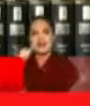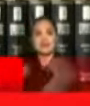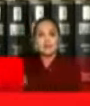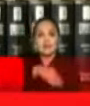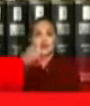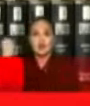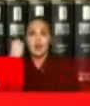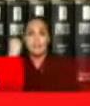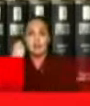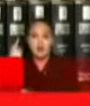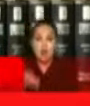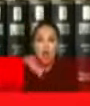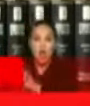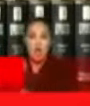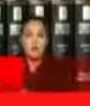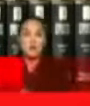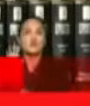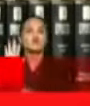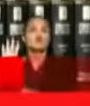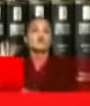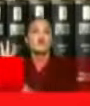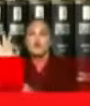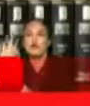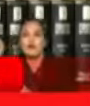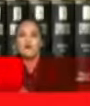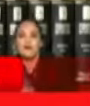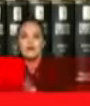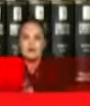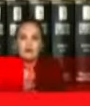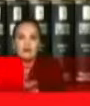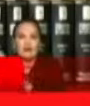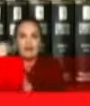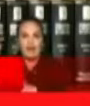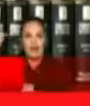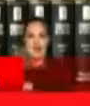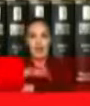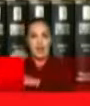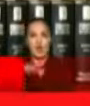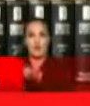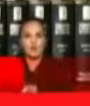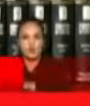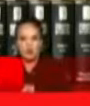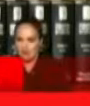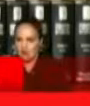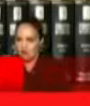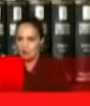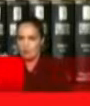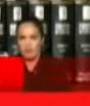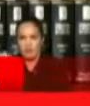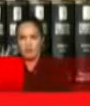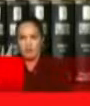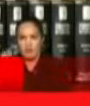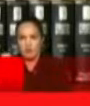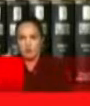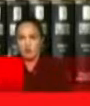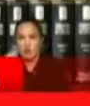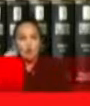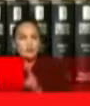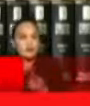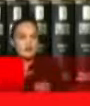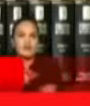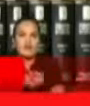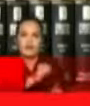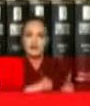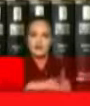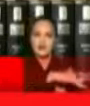el país colombiano, si Colombia, el gobierno de Gustavo Petro, decide que todos sus funcionarios regresen a Bogotá, como así